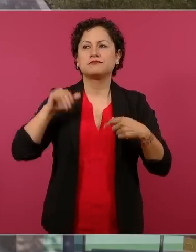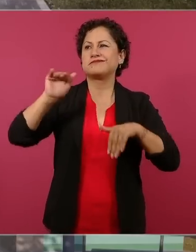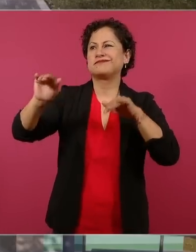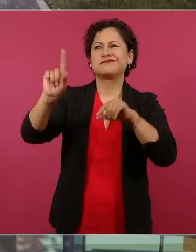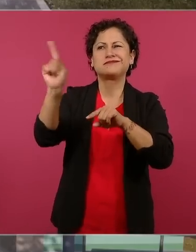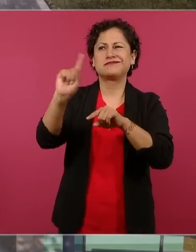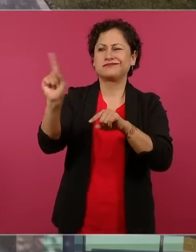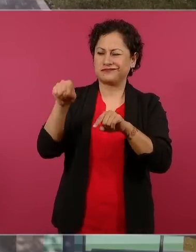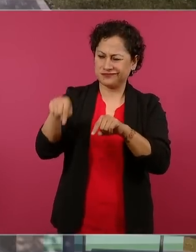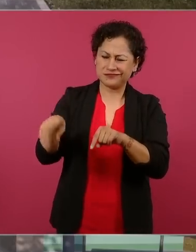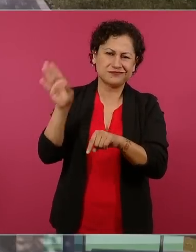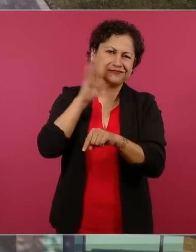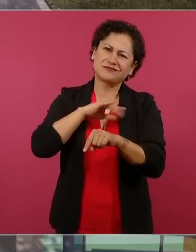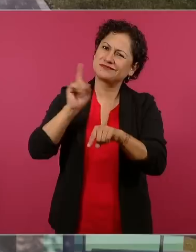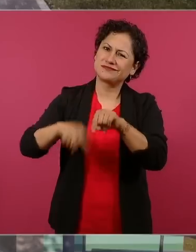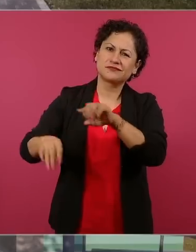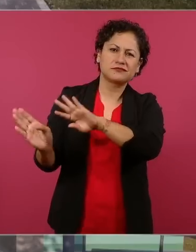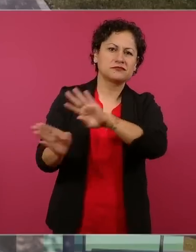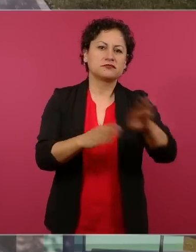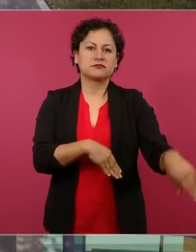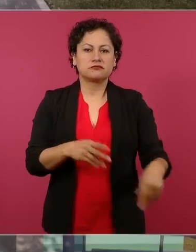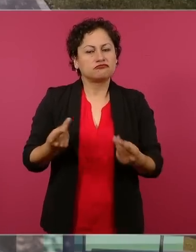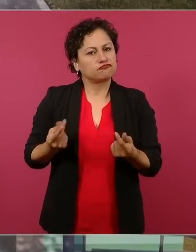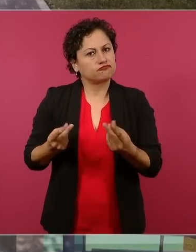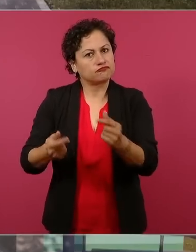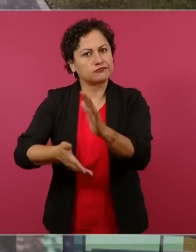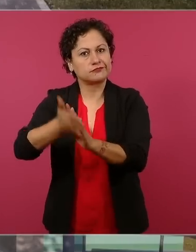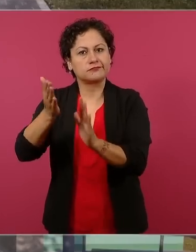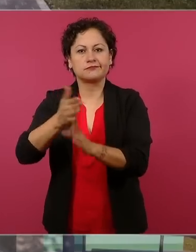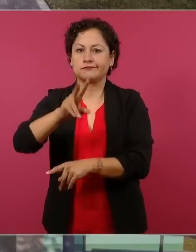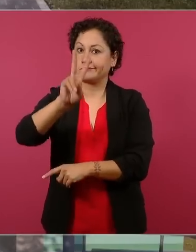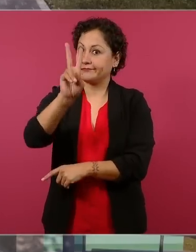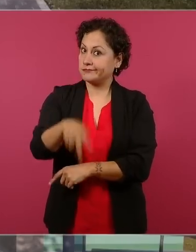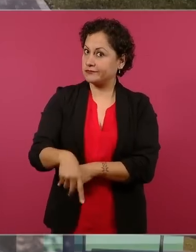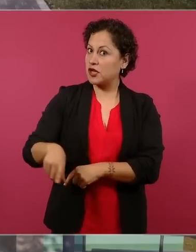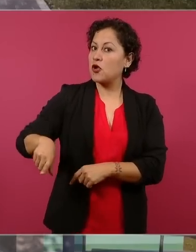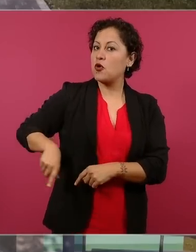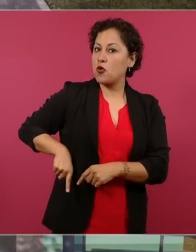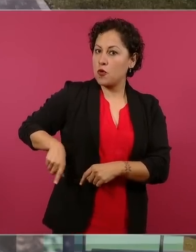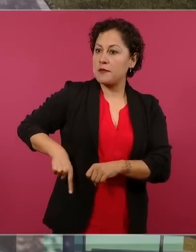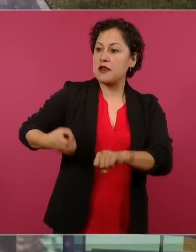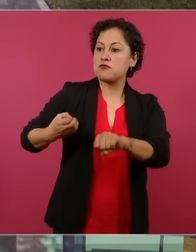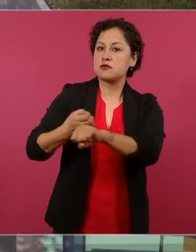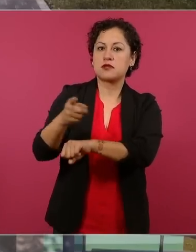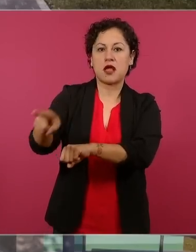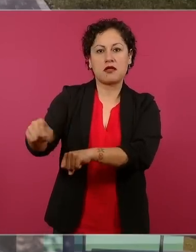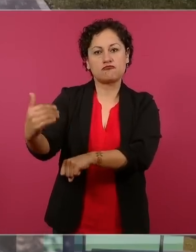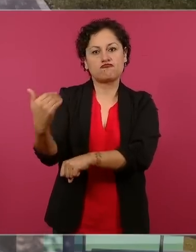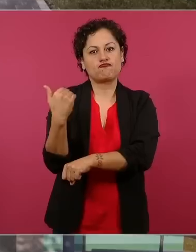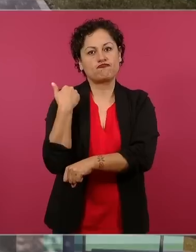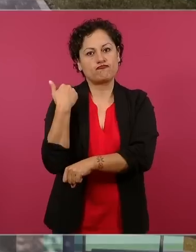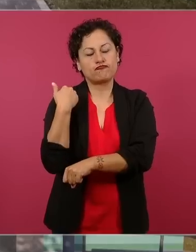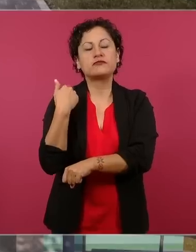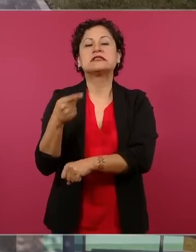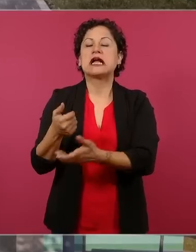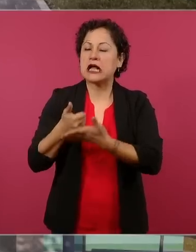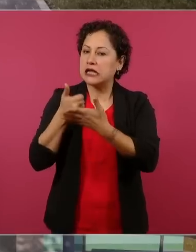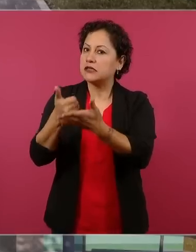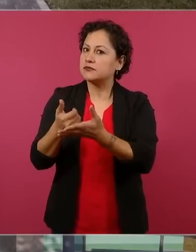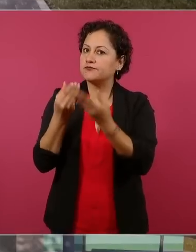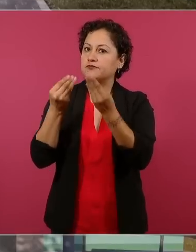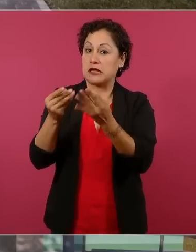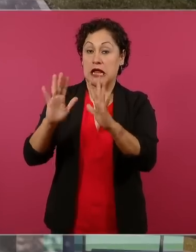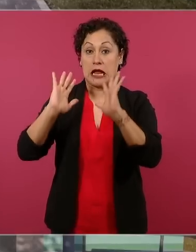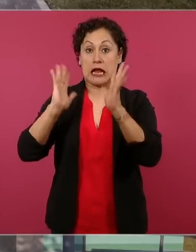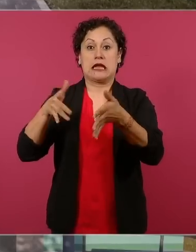de manera muy rápida, con mucho apoyo aquí del gobierno del estado. Hoy ya en Zacualpan se cuenta con este